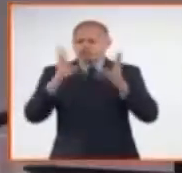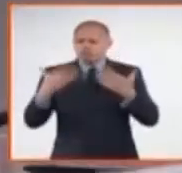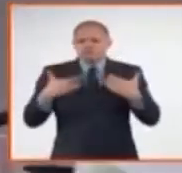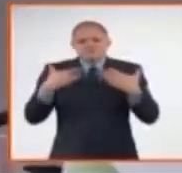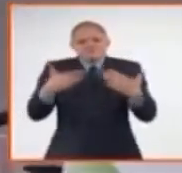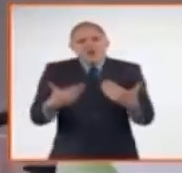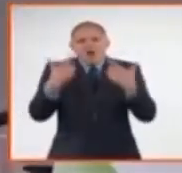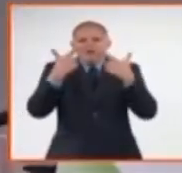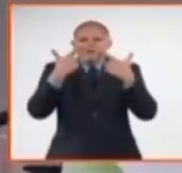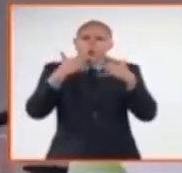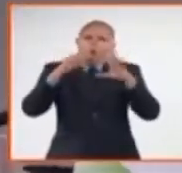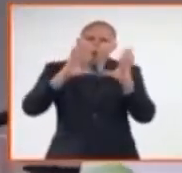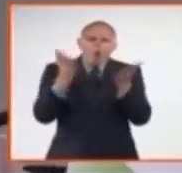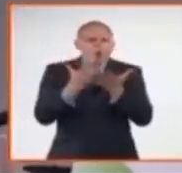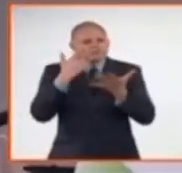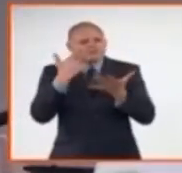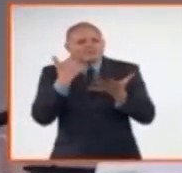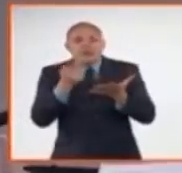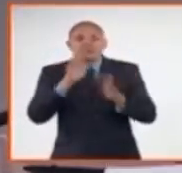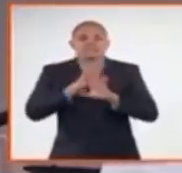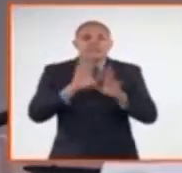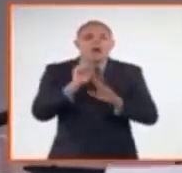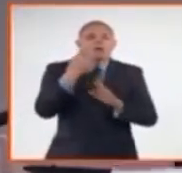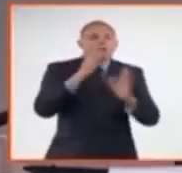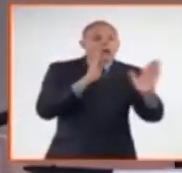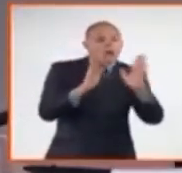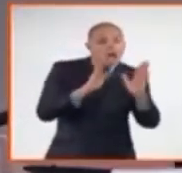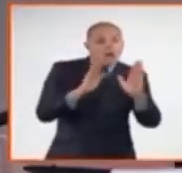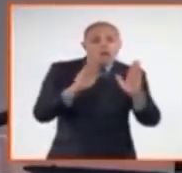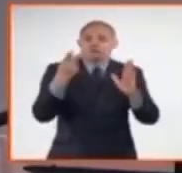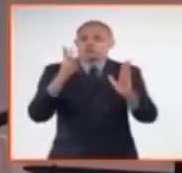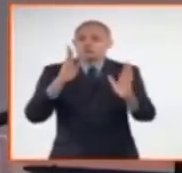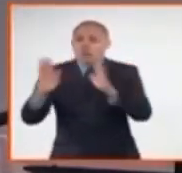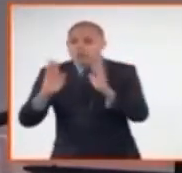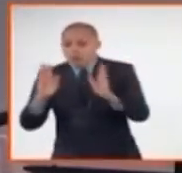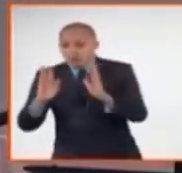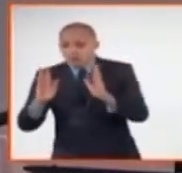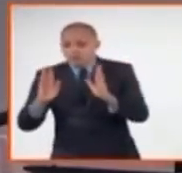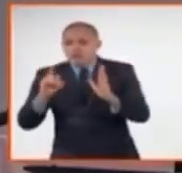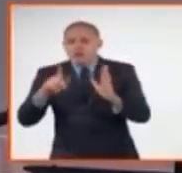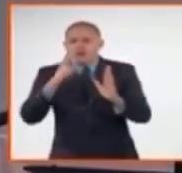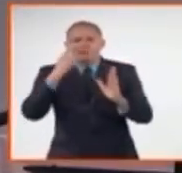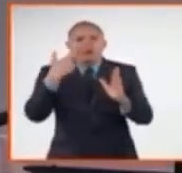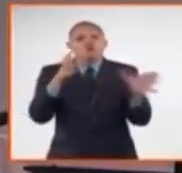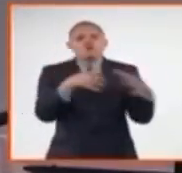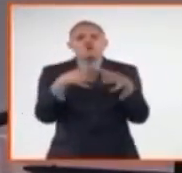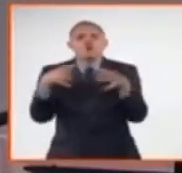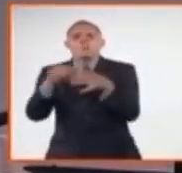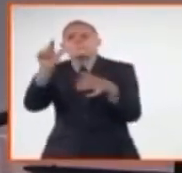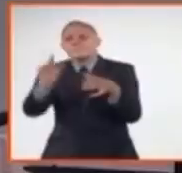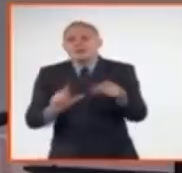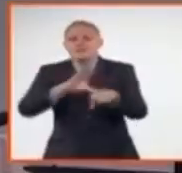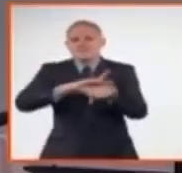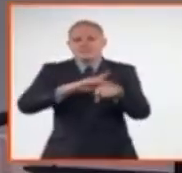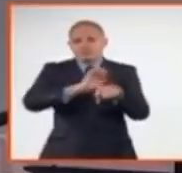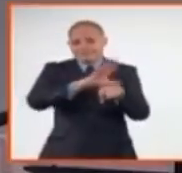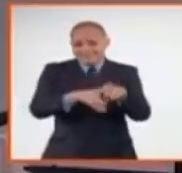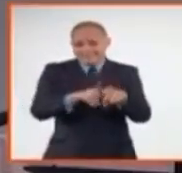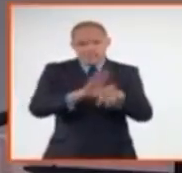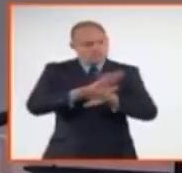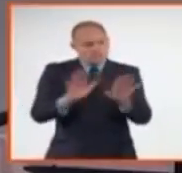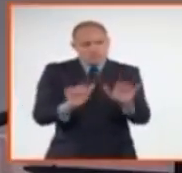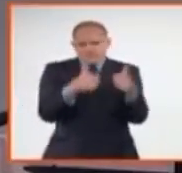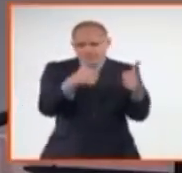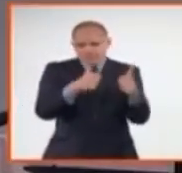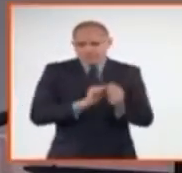de la fase 1 lo que estás haciendo en convalesciente y estamos evaluando otras posibilidades de empleo de